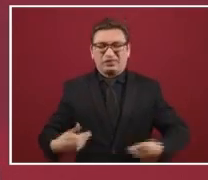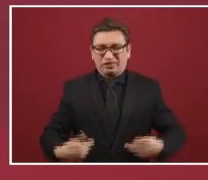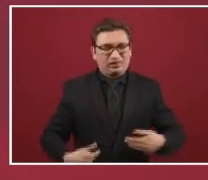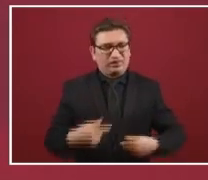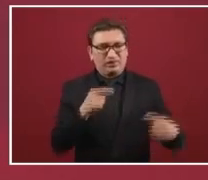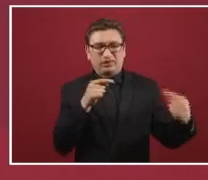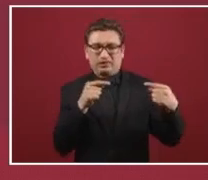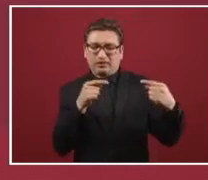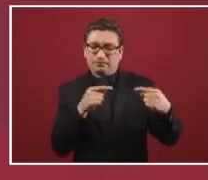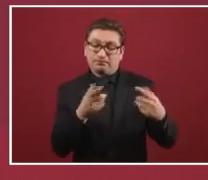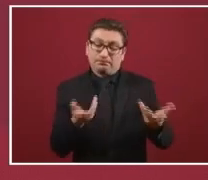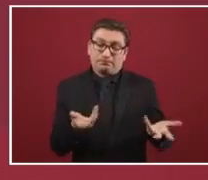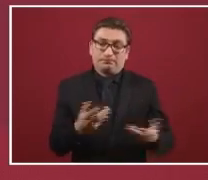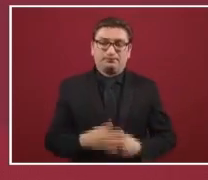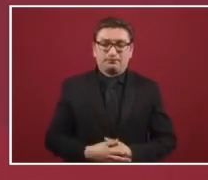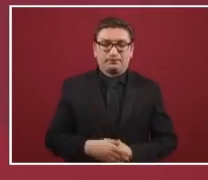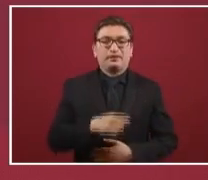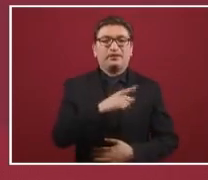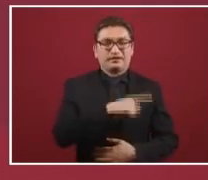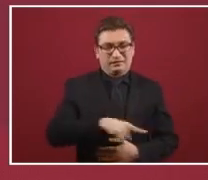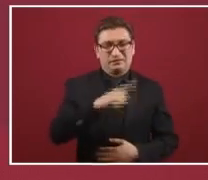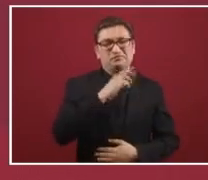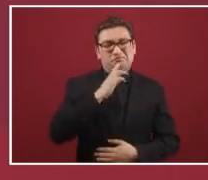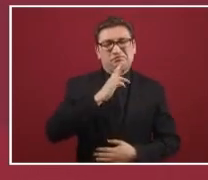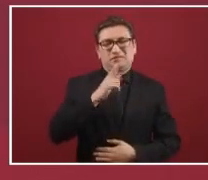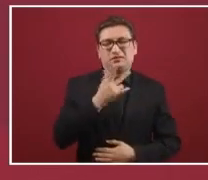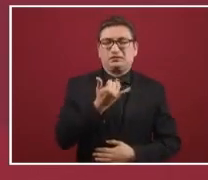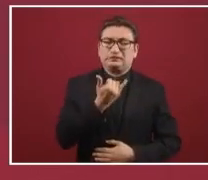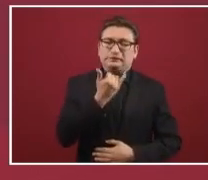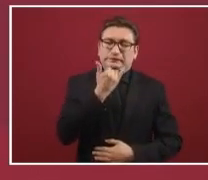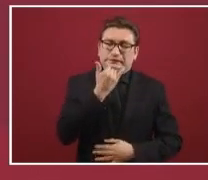deberían de ofrecer disculpas,